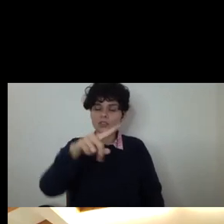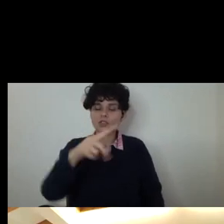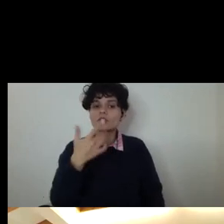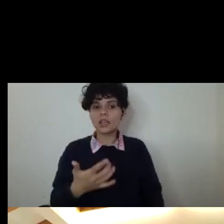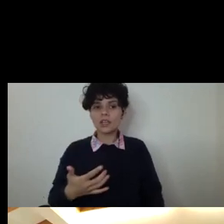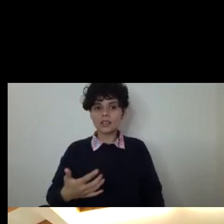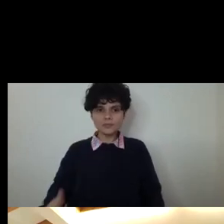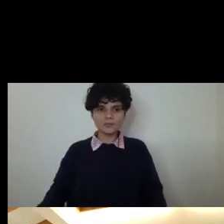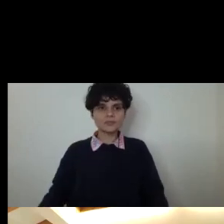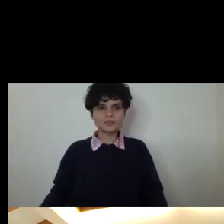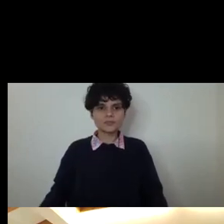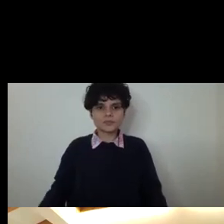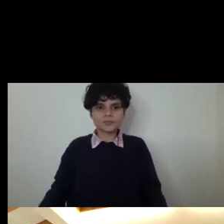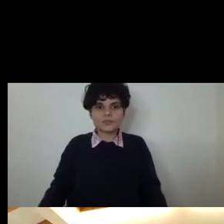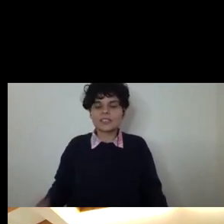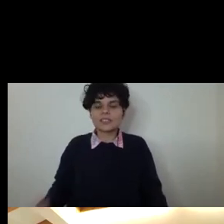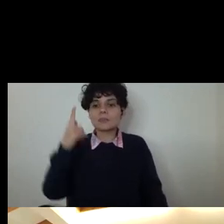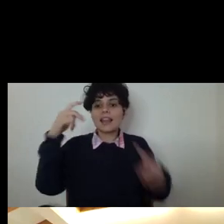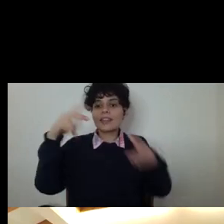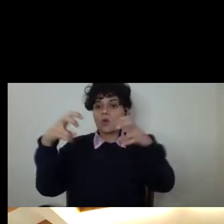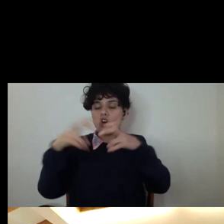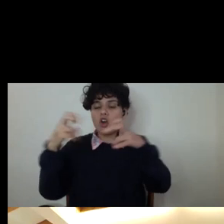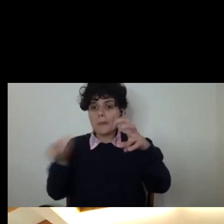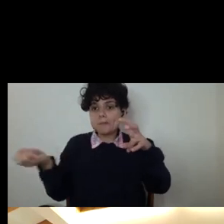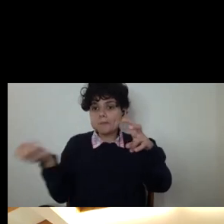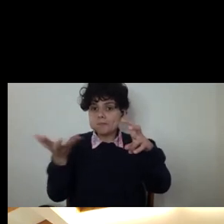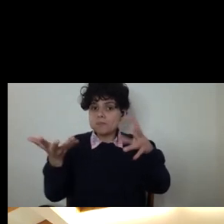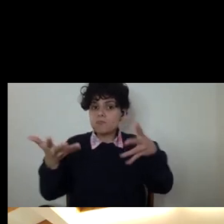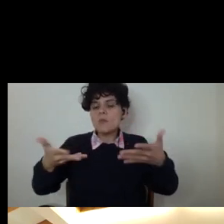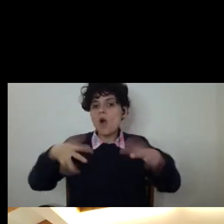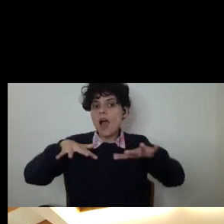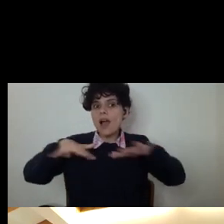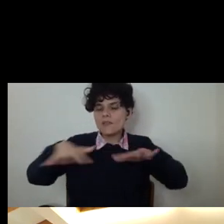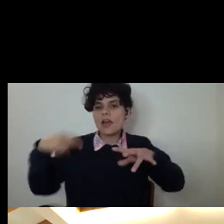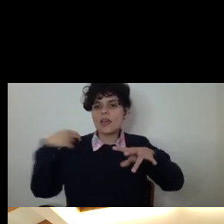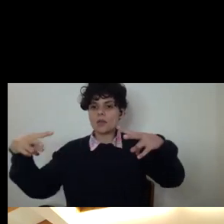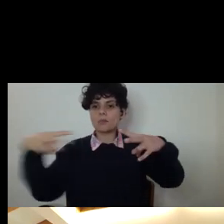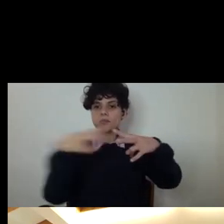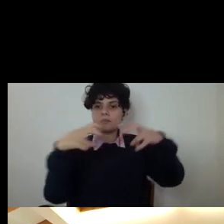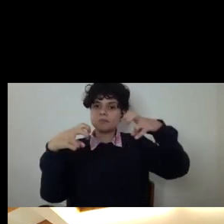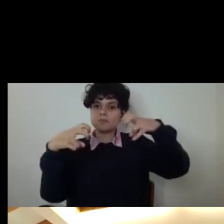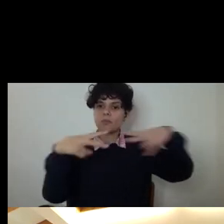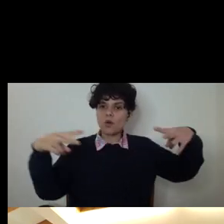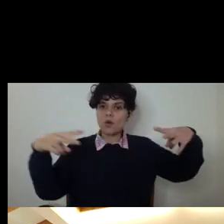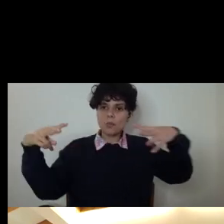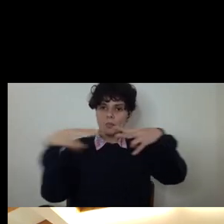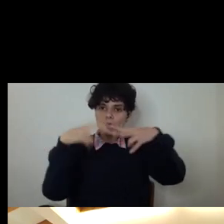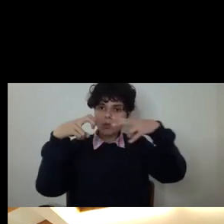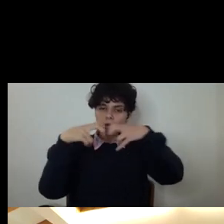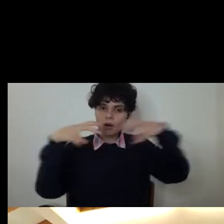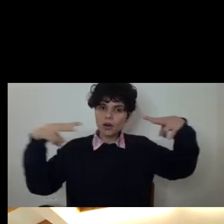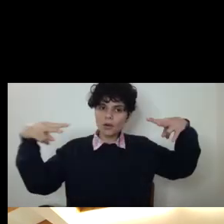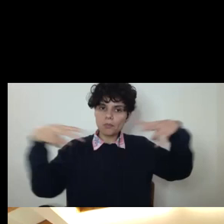hay una estimulación neuronal y hay una comunicación sináptica, este estimula los